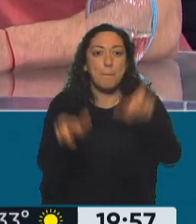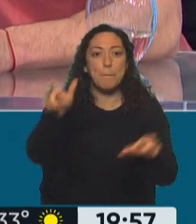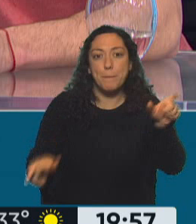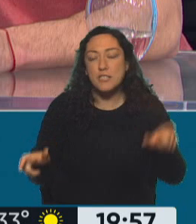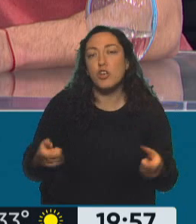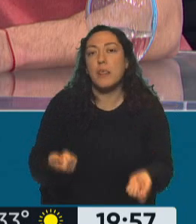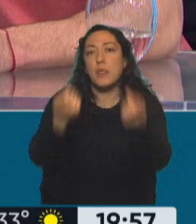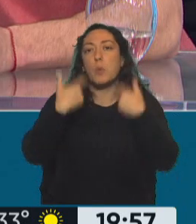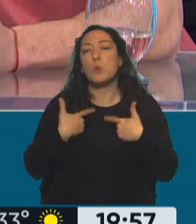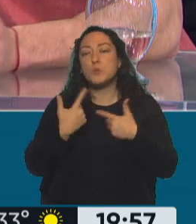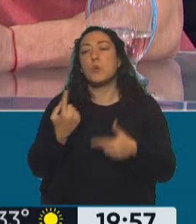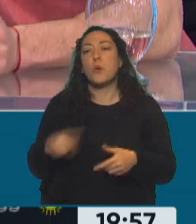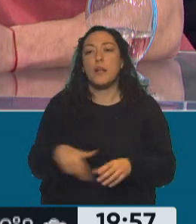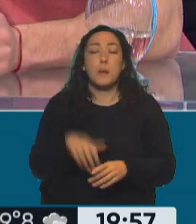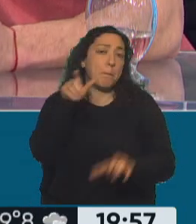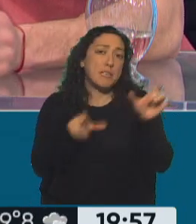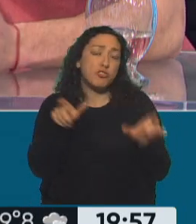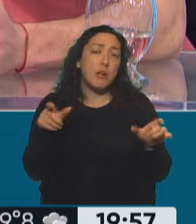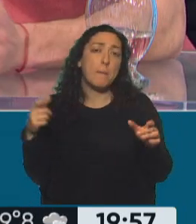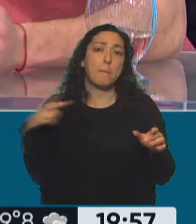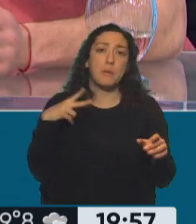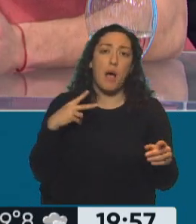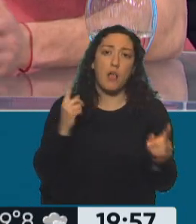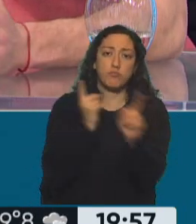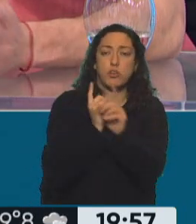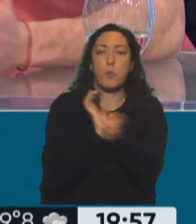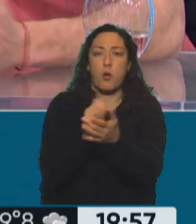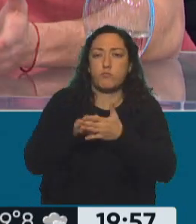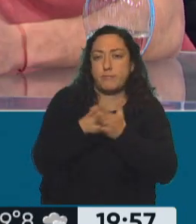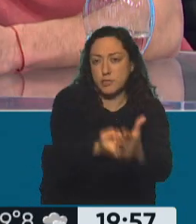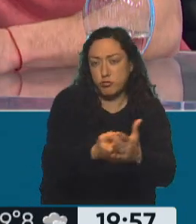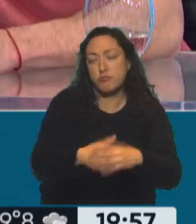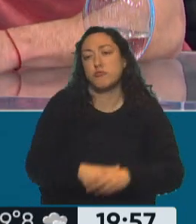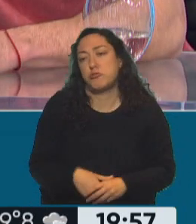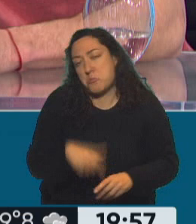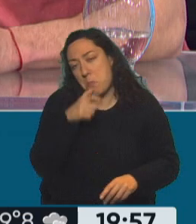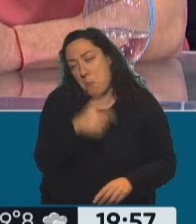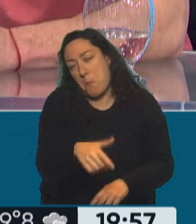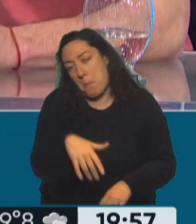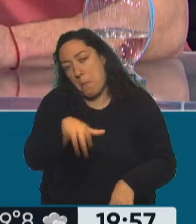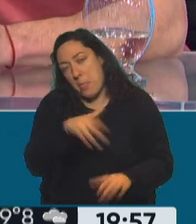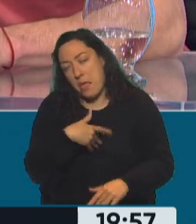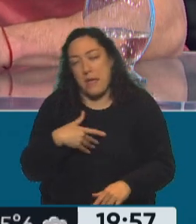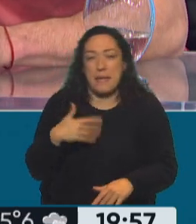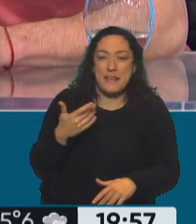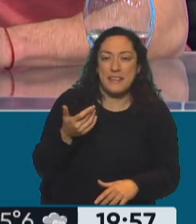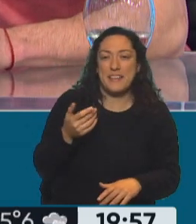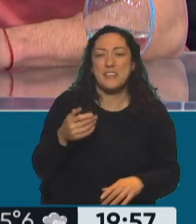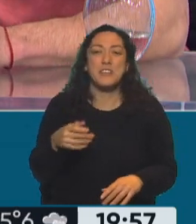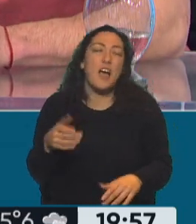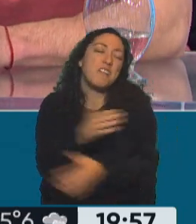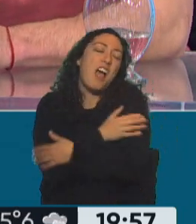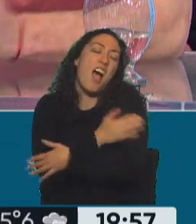que recibieron? A mucha gente me habló por privado, como apurándome, ¿viste? Yo medio que le respondía así nomás, como caricias significativas, te mando un